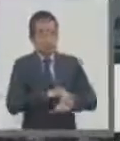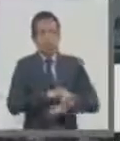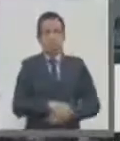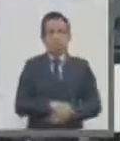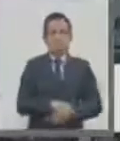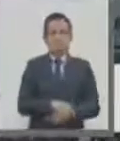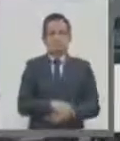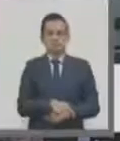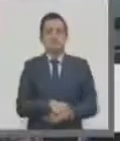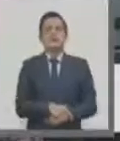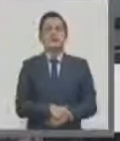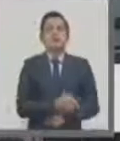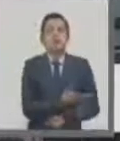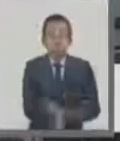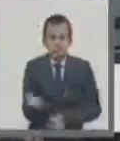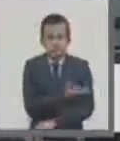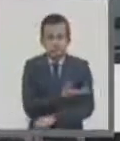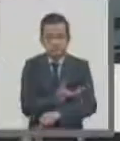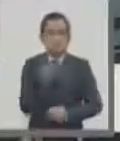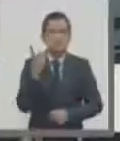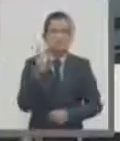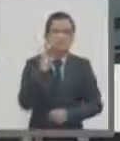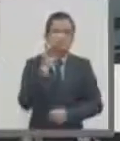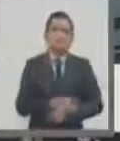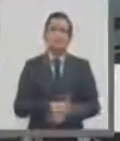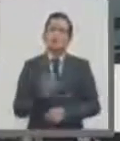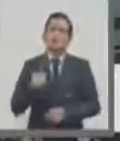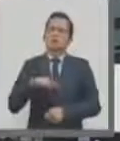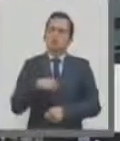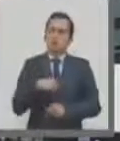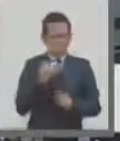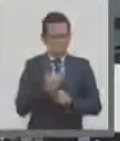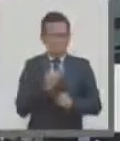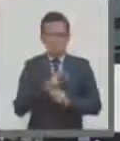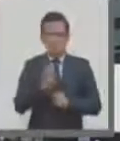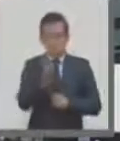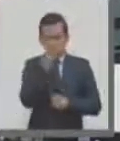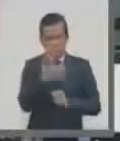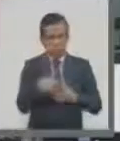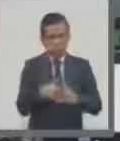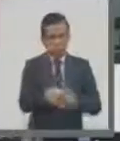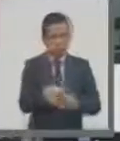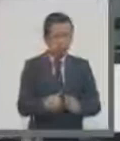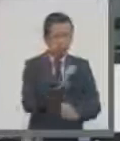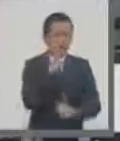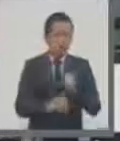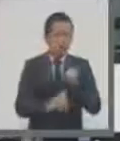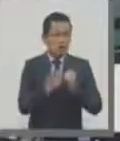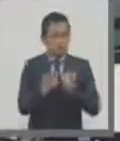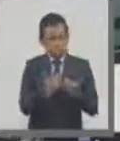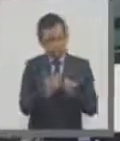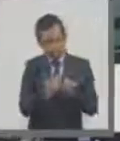Compañeros diputados, estamos a punto de concluir este periodo legislativo y, como